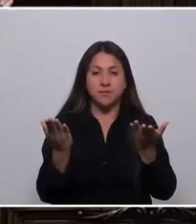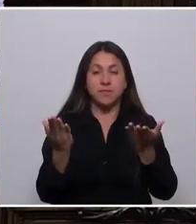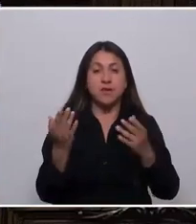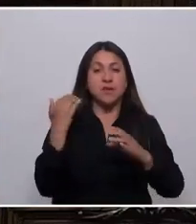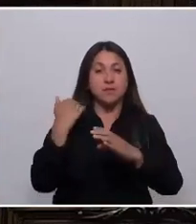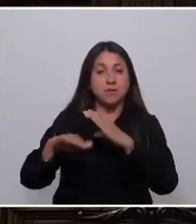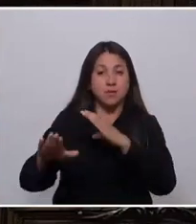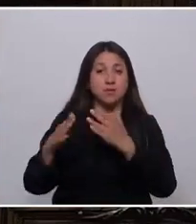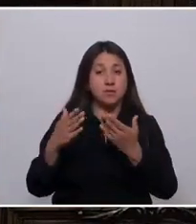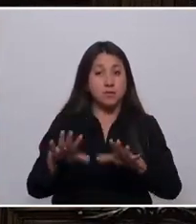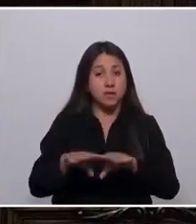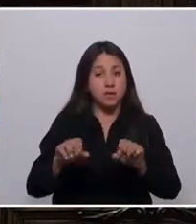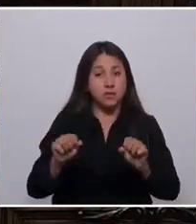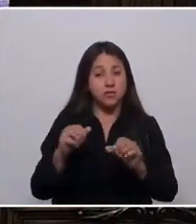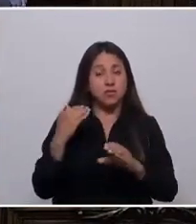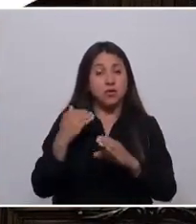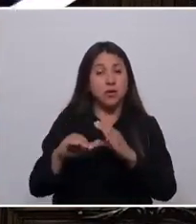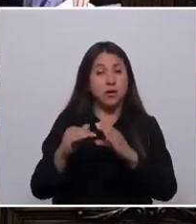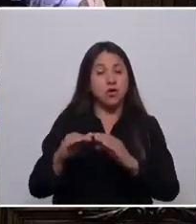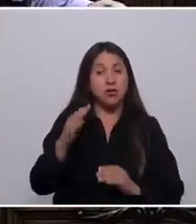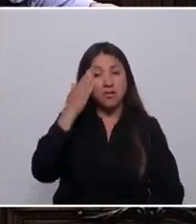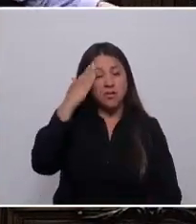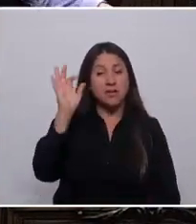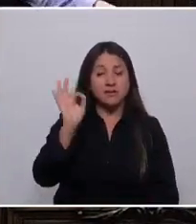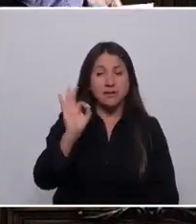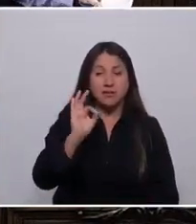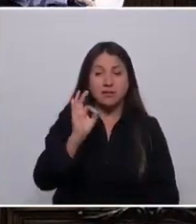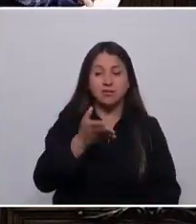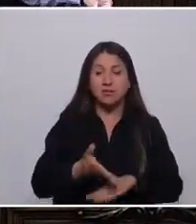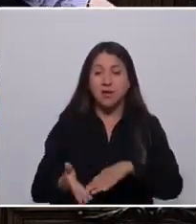por correo electrónico el sábado tarde en la noche,